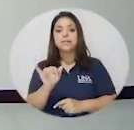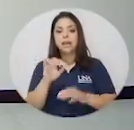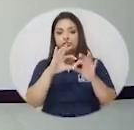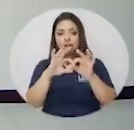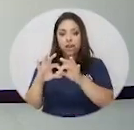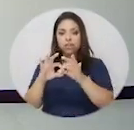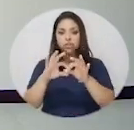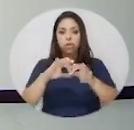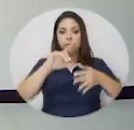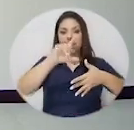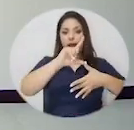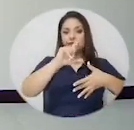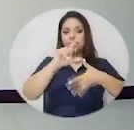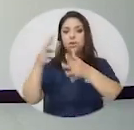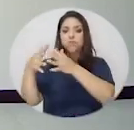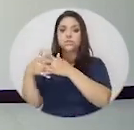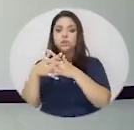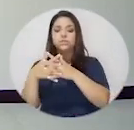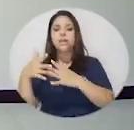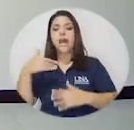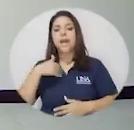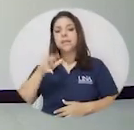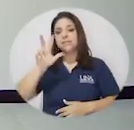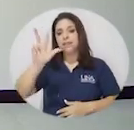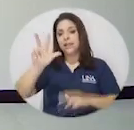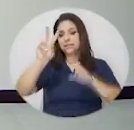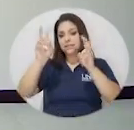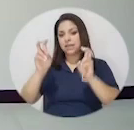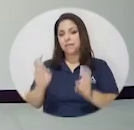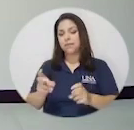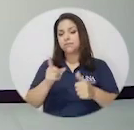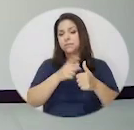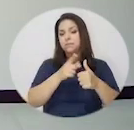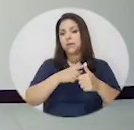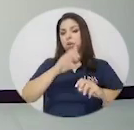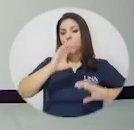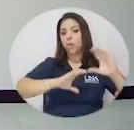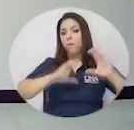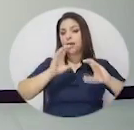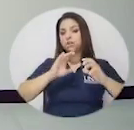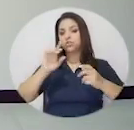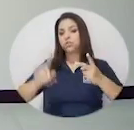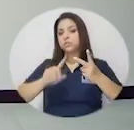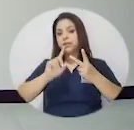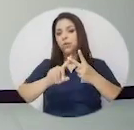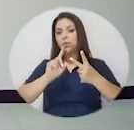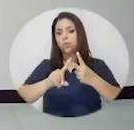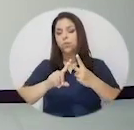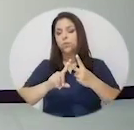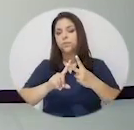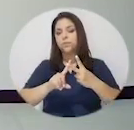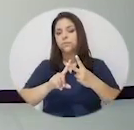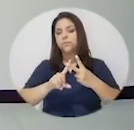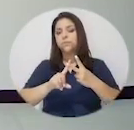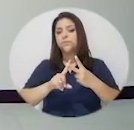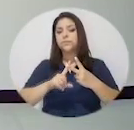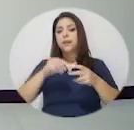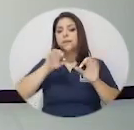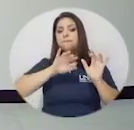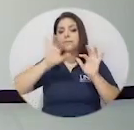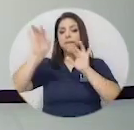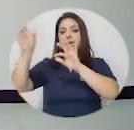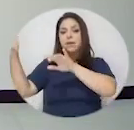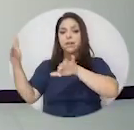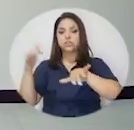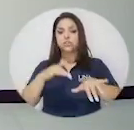girado siempre en torno a tres grandes temas. Un primer tema es el tema del comercio, un segundo tema, el tema de las migraciones,